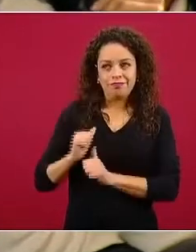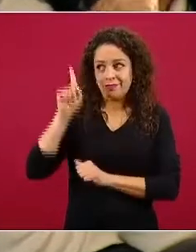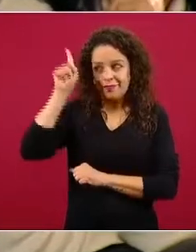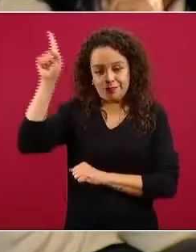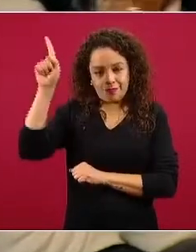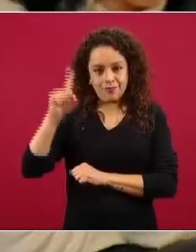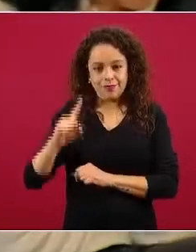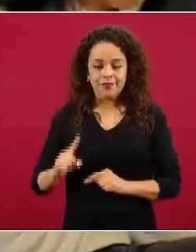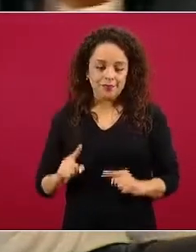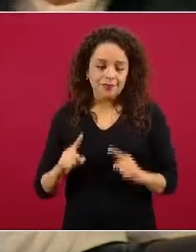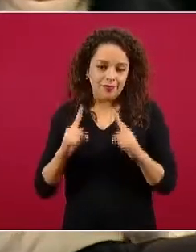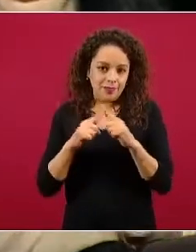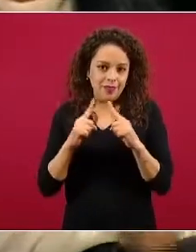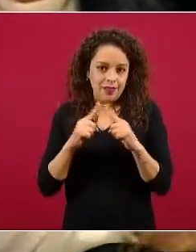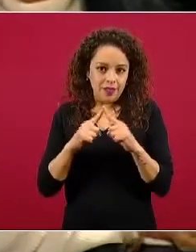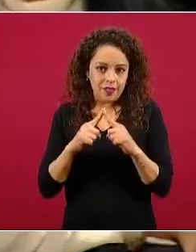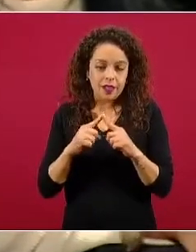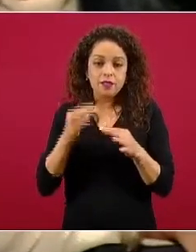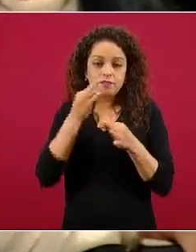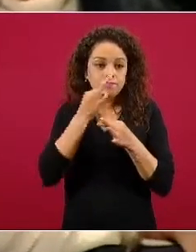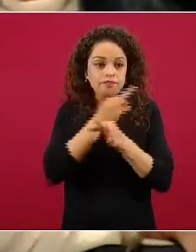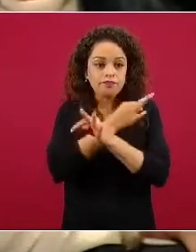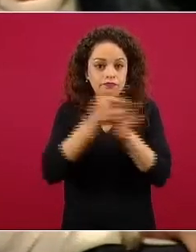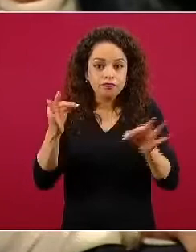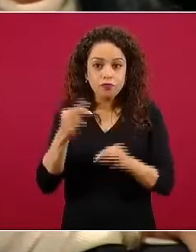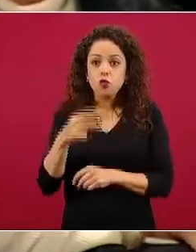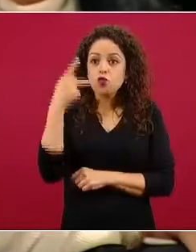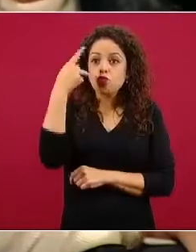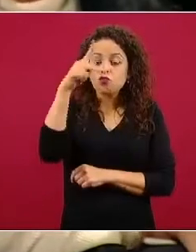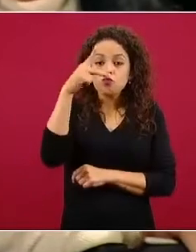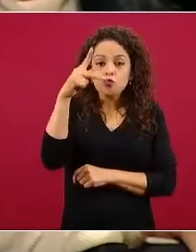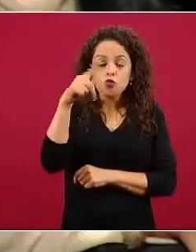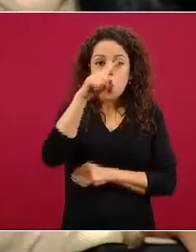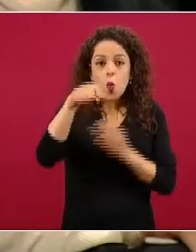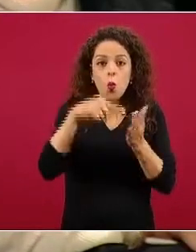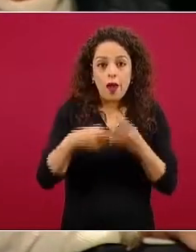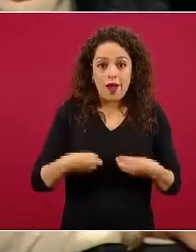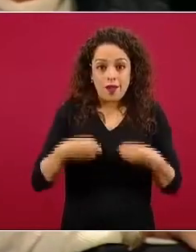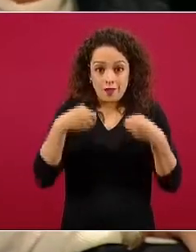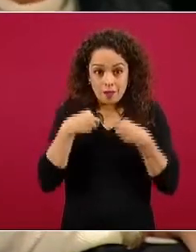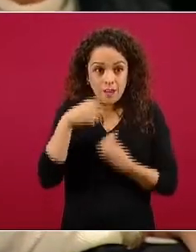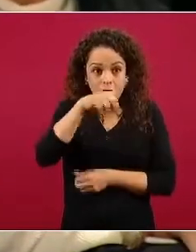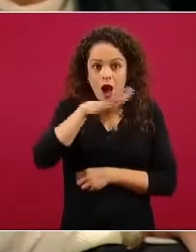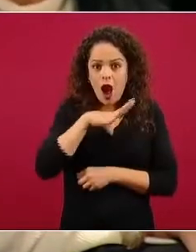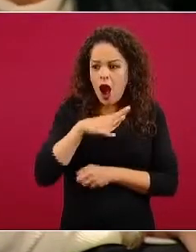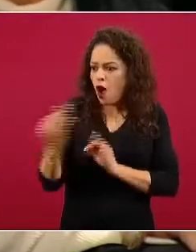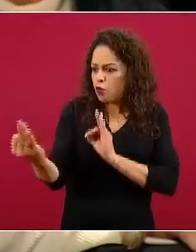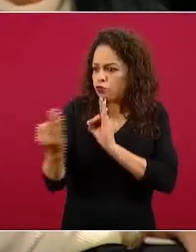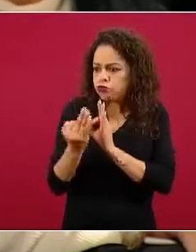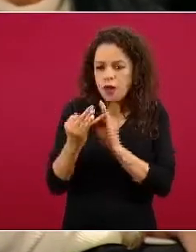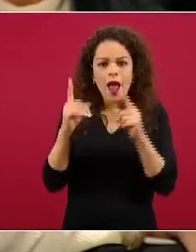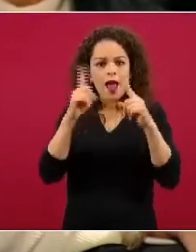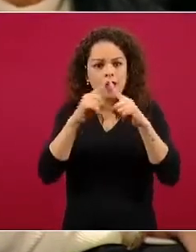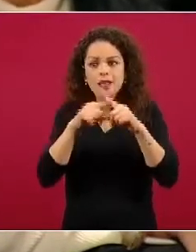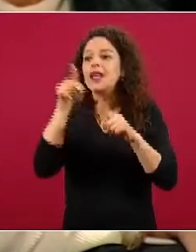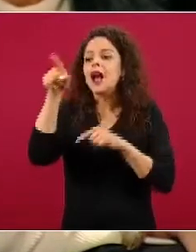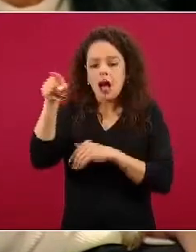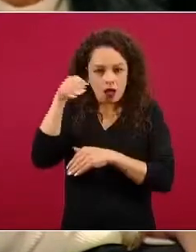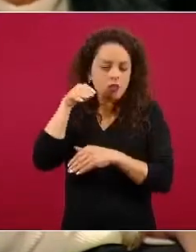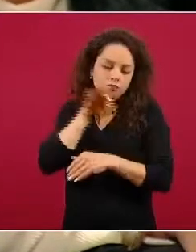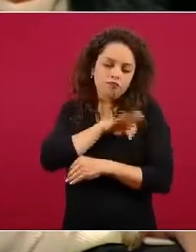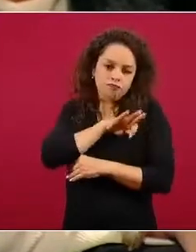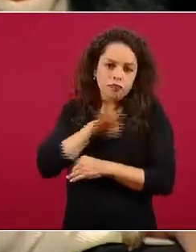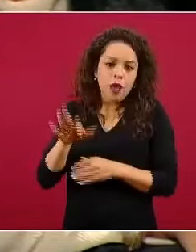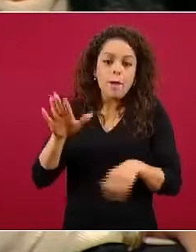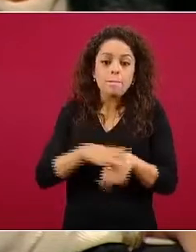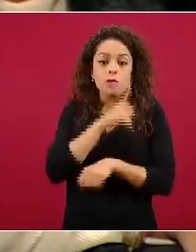los feligreses de que celebren en su entidad, en sus iglesias propias, que se va a transmitir en todo caso vía virtual